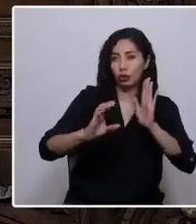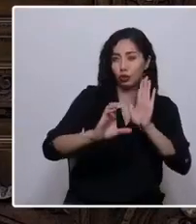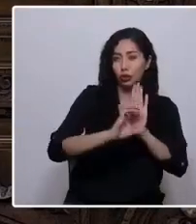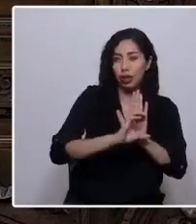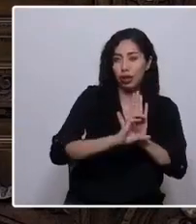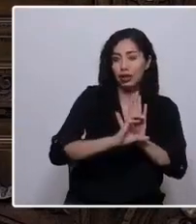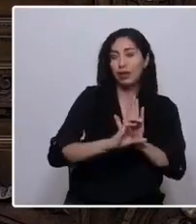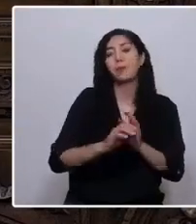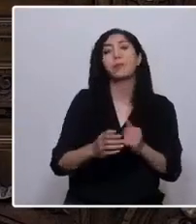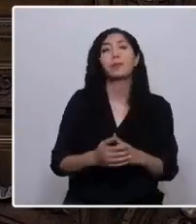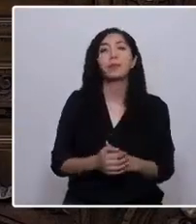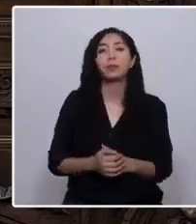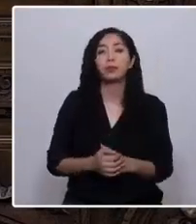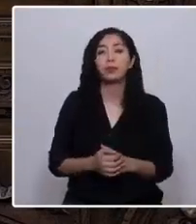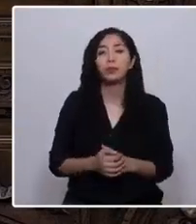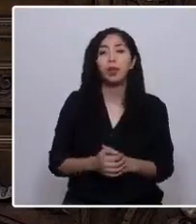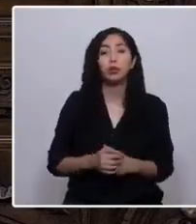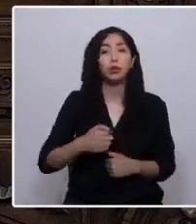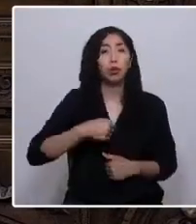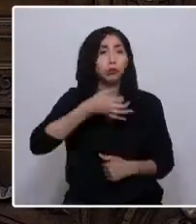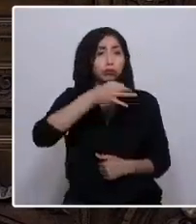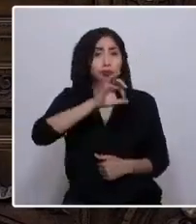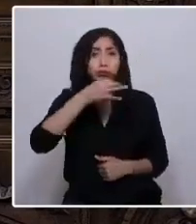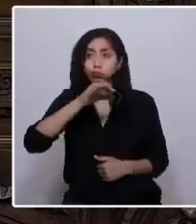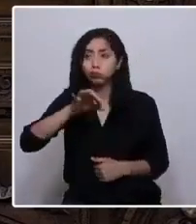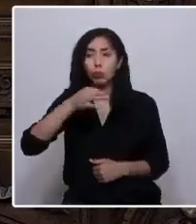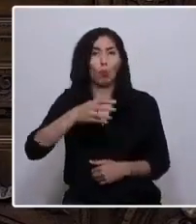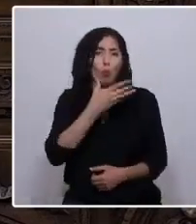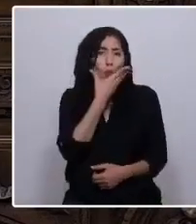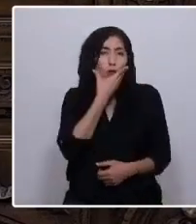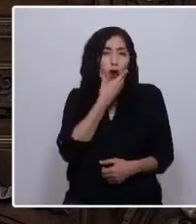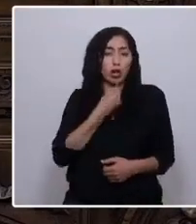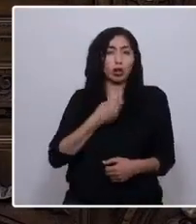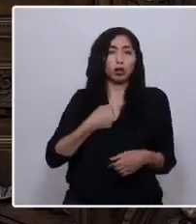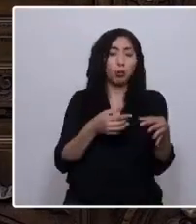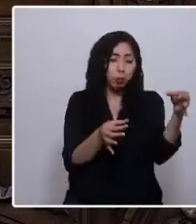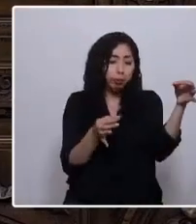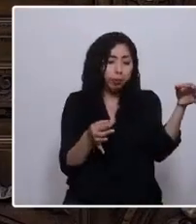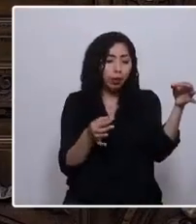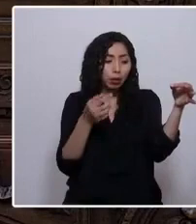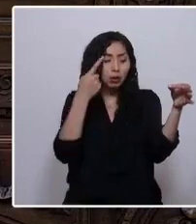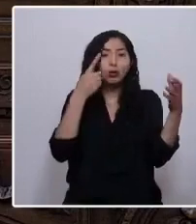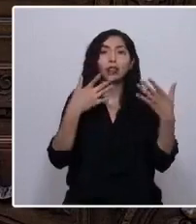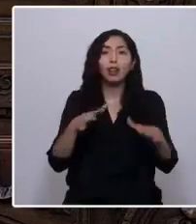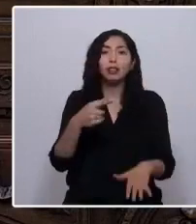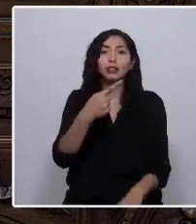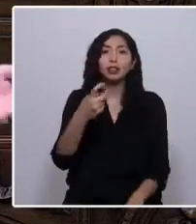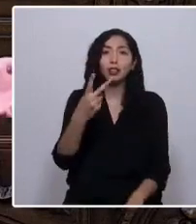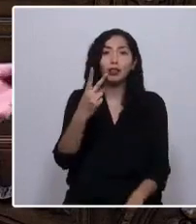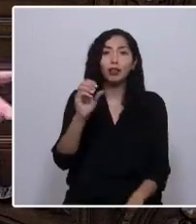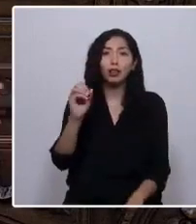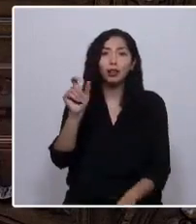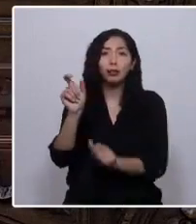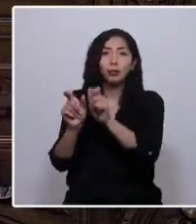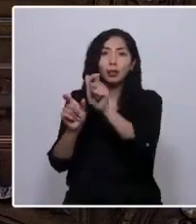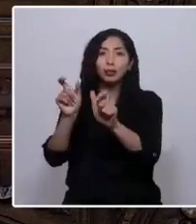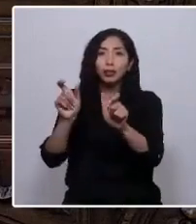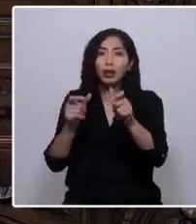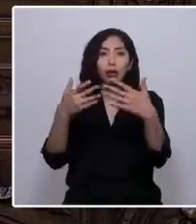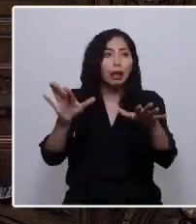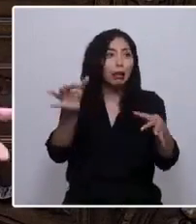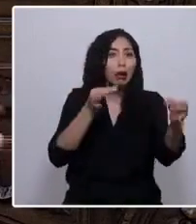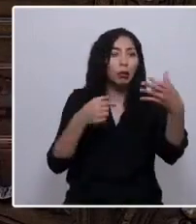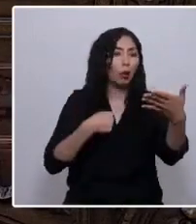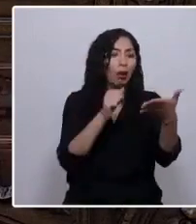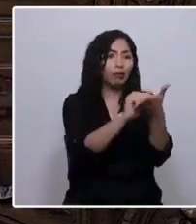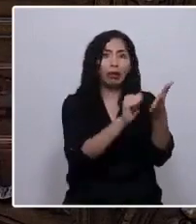Caro. Tenía un discurso preparado, un discurso muy lindo, pero la verdad es que ya han hablado 120 personas, entonces he tenido que ir borrando de mi discurso ciertas cosas y al final no me